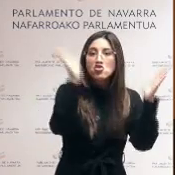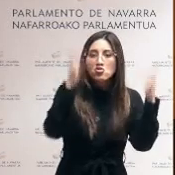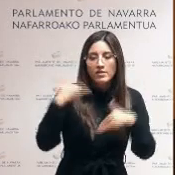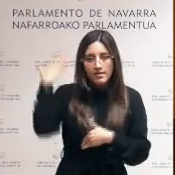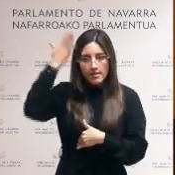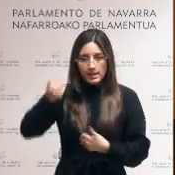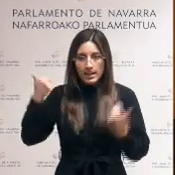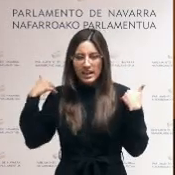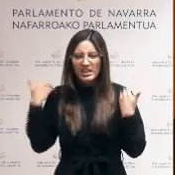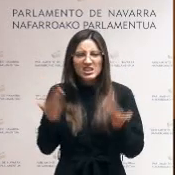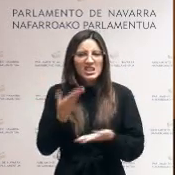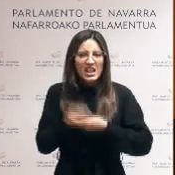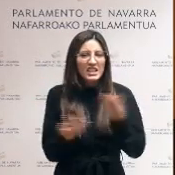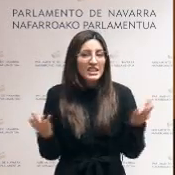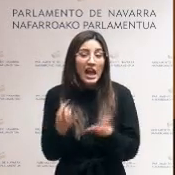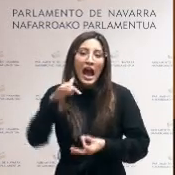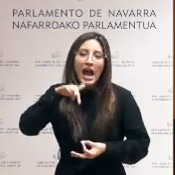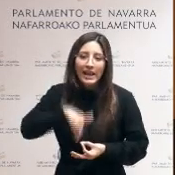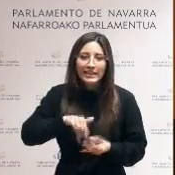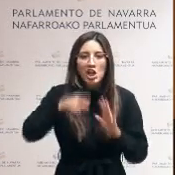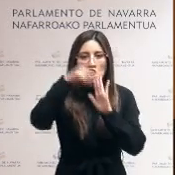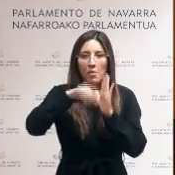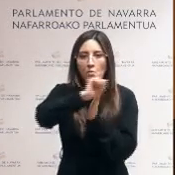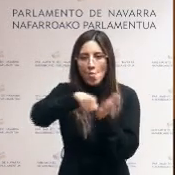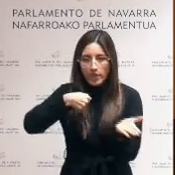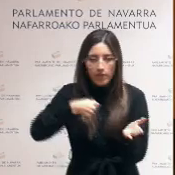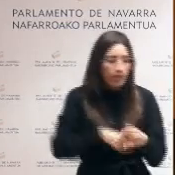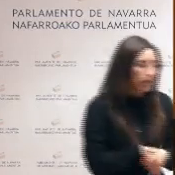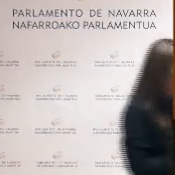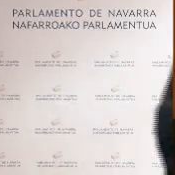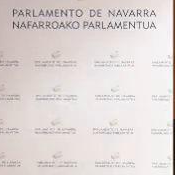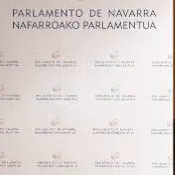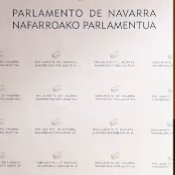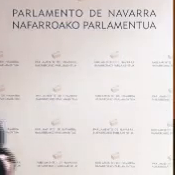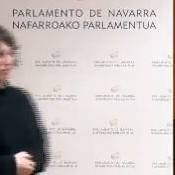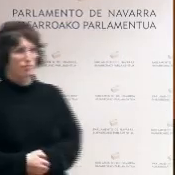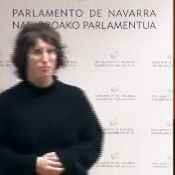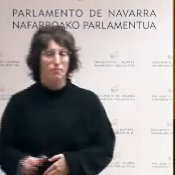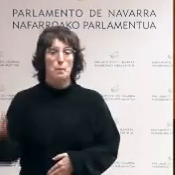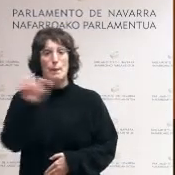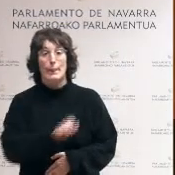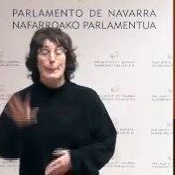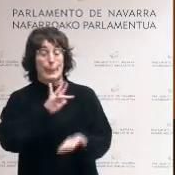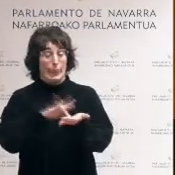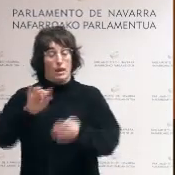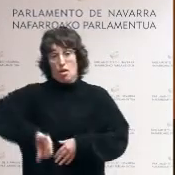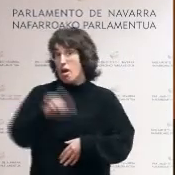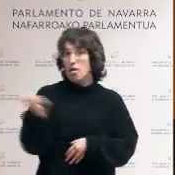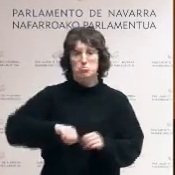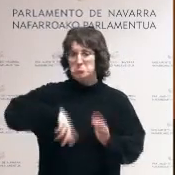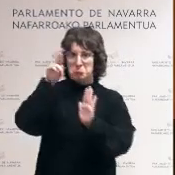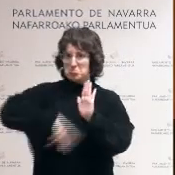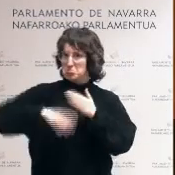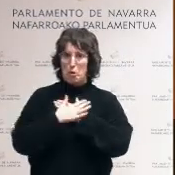aquí? Justamente eso, un vacío normativo. Europa ha aprobado un reglamento voluntario, todavía